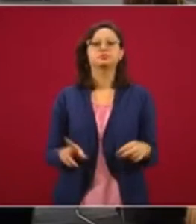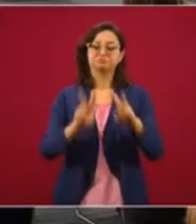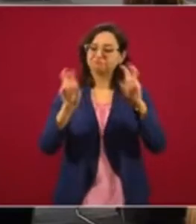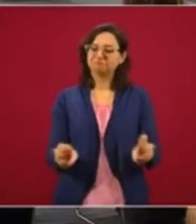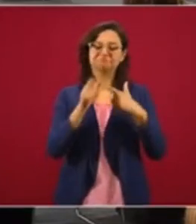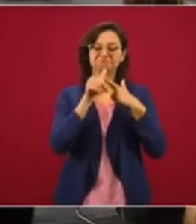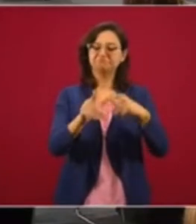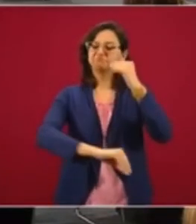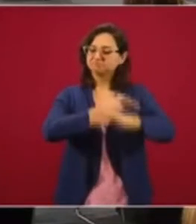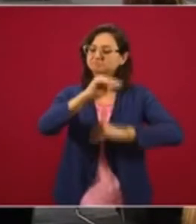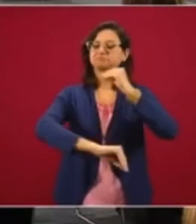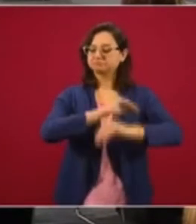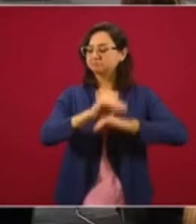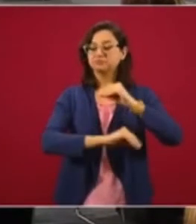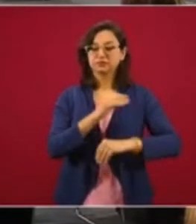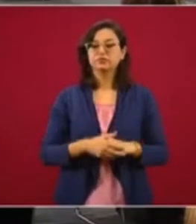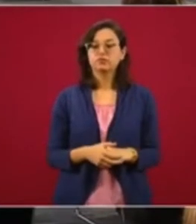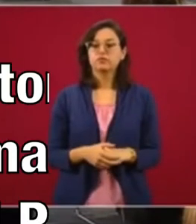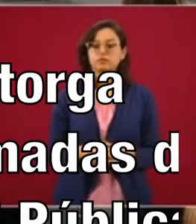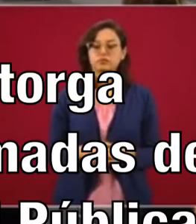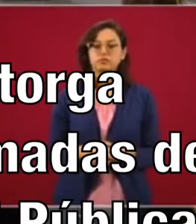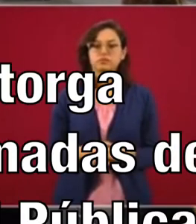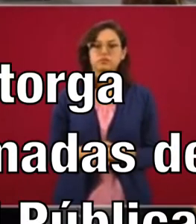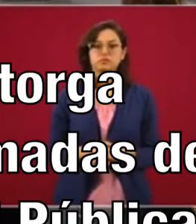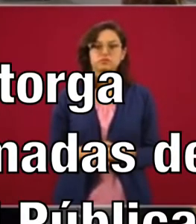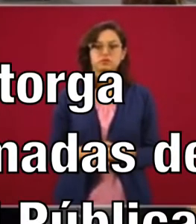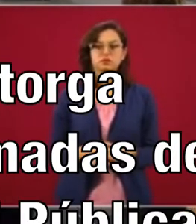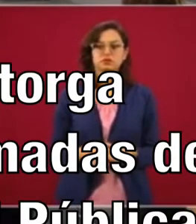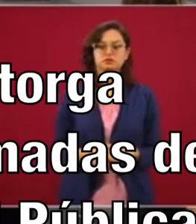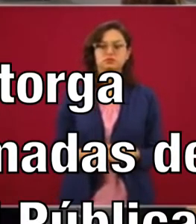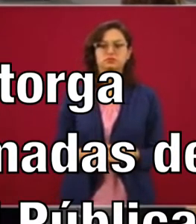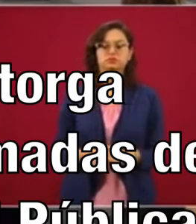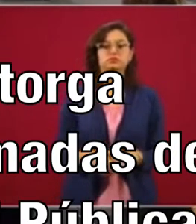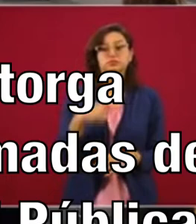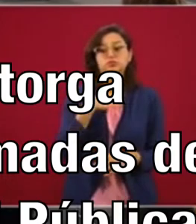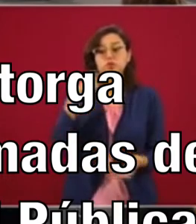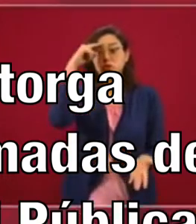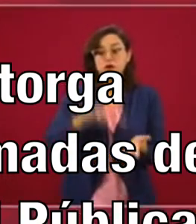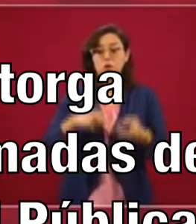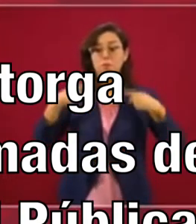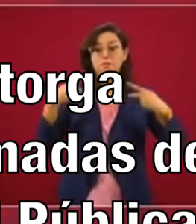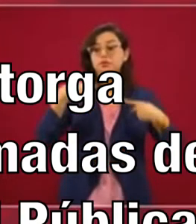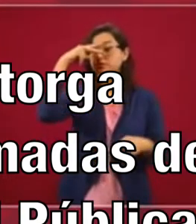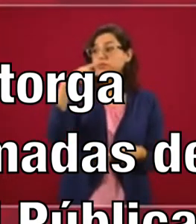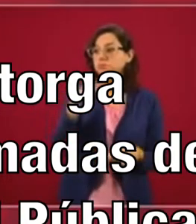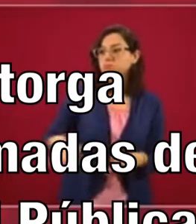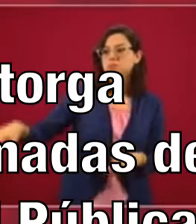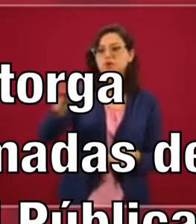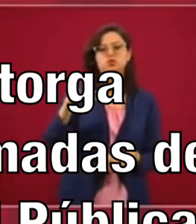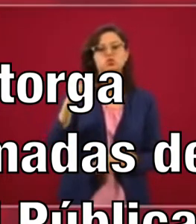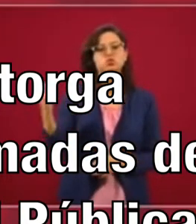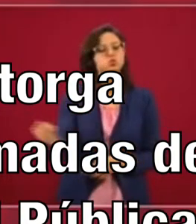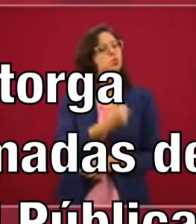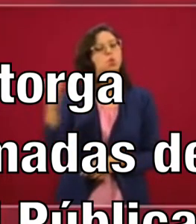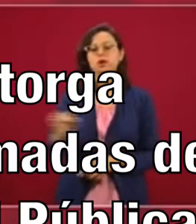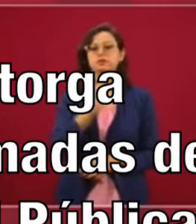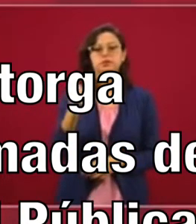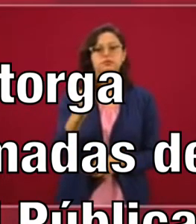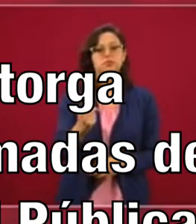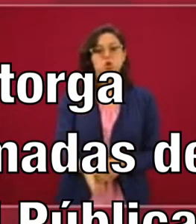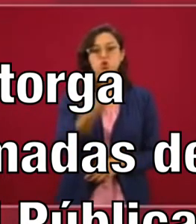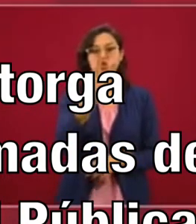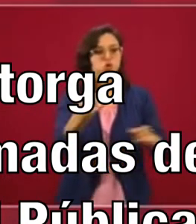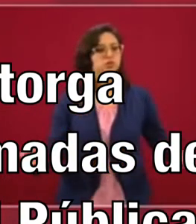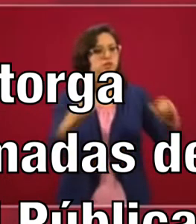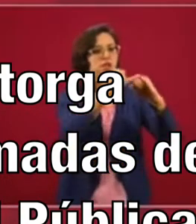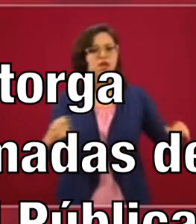Yo creo que tenemos la dicha, los mexicanos, de contar con dos instituciones como la Secretaría de